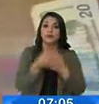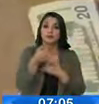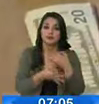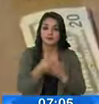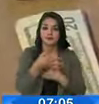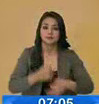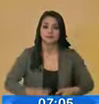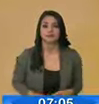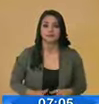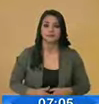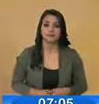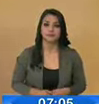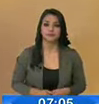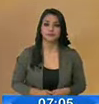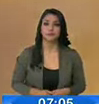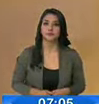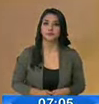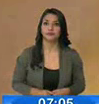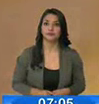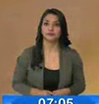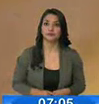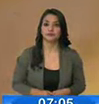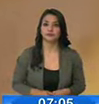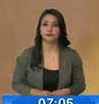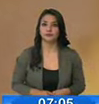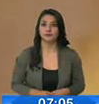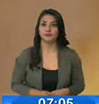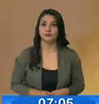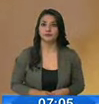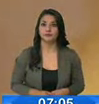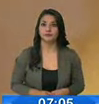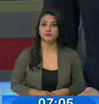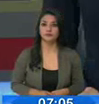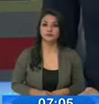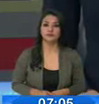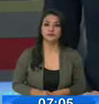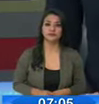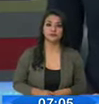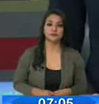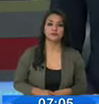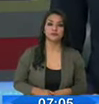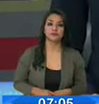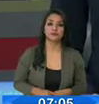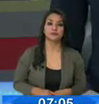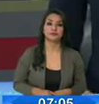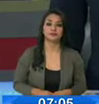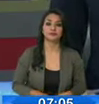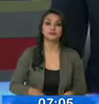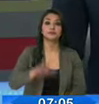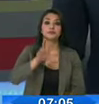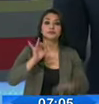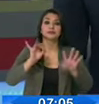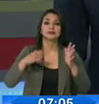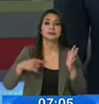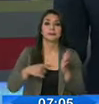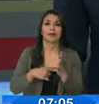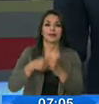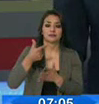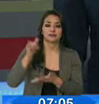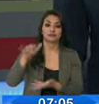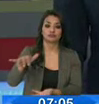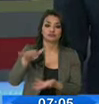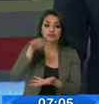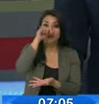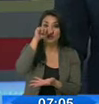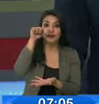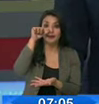En Loja, informó Marcela Constante Brito. Más de 37 mil gramos de cocaína fueron